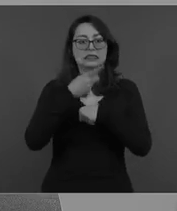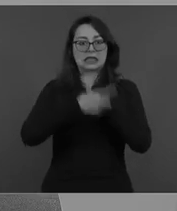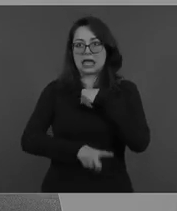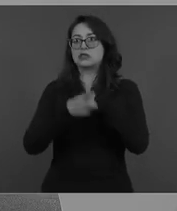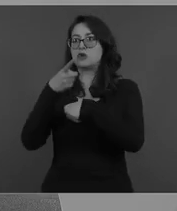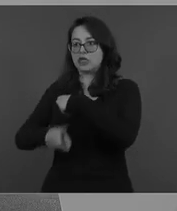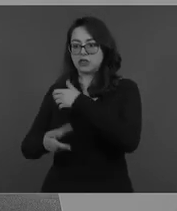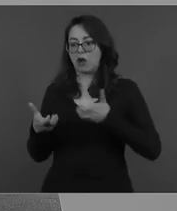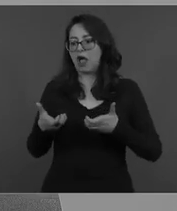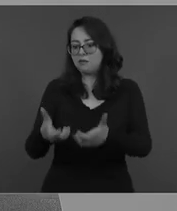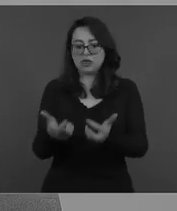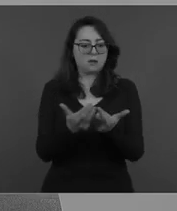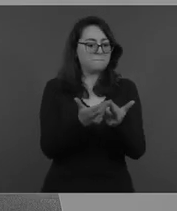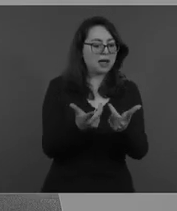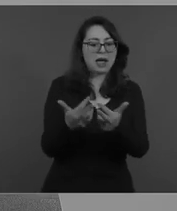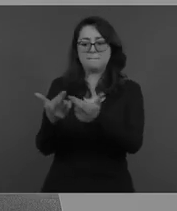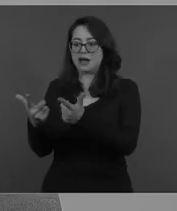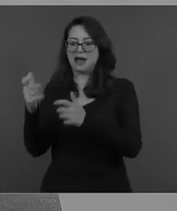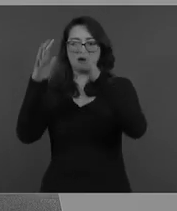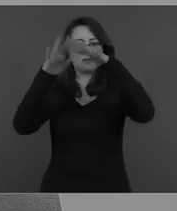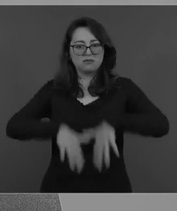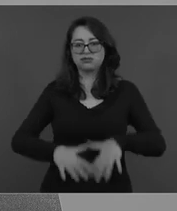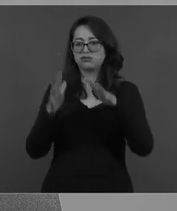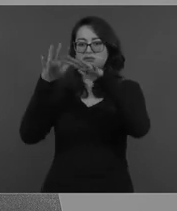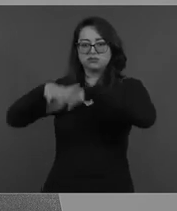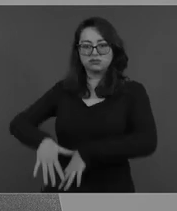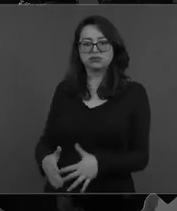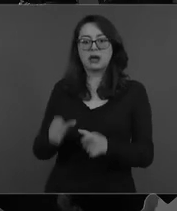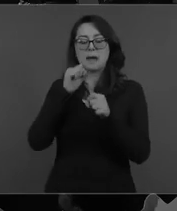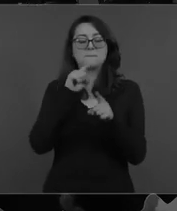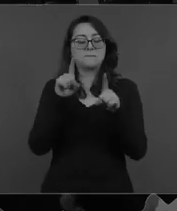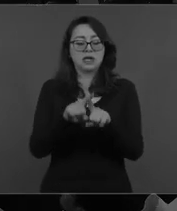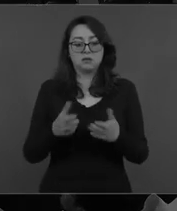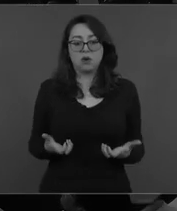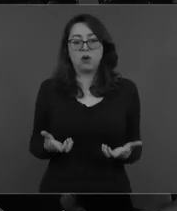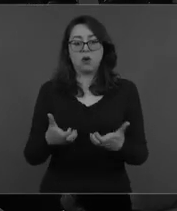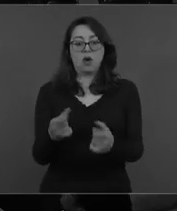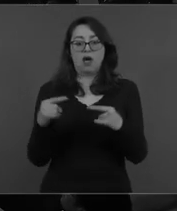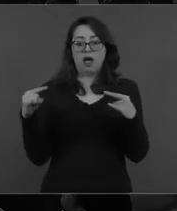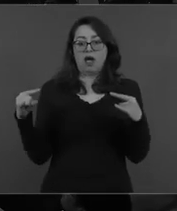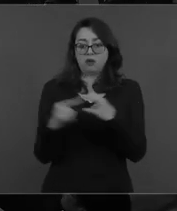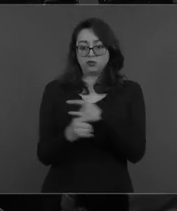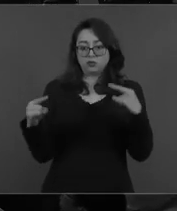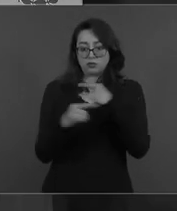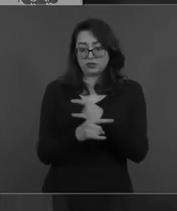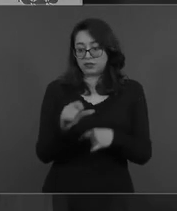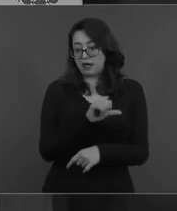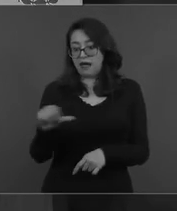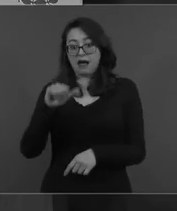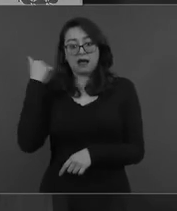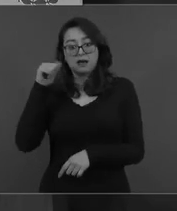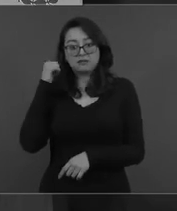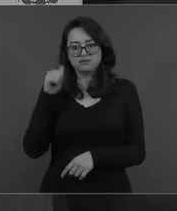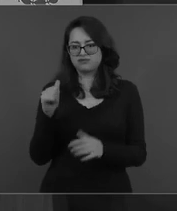ruptura de caminos, la propia autopista llegando a Acapulco